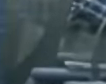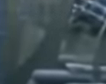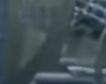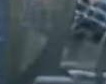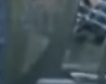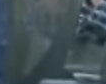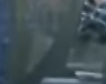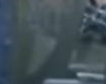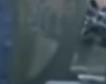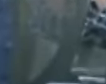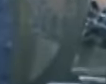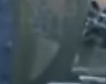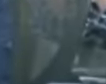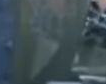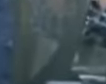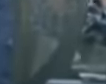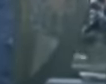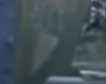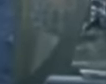Leadership, strong leadership.